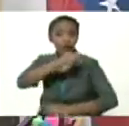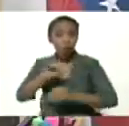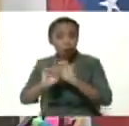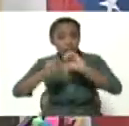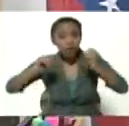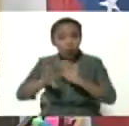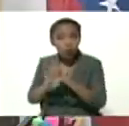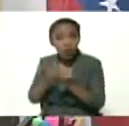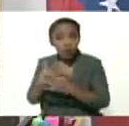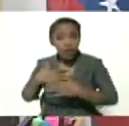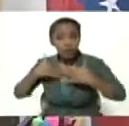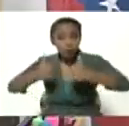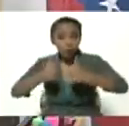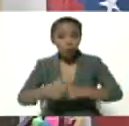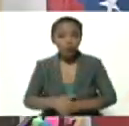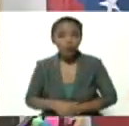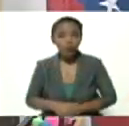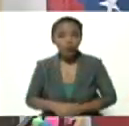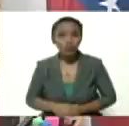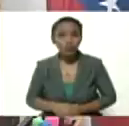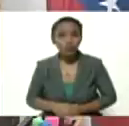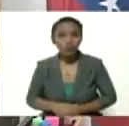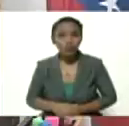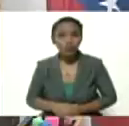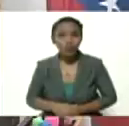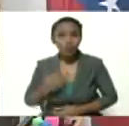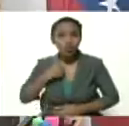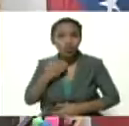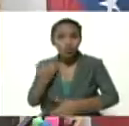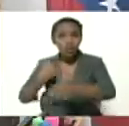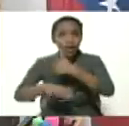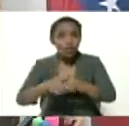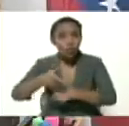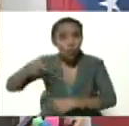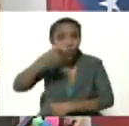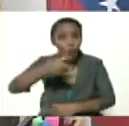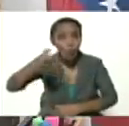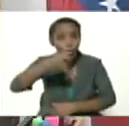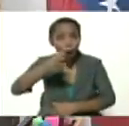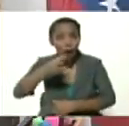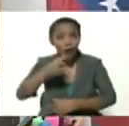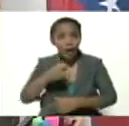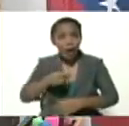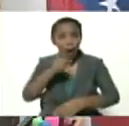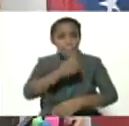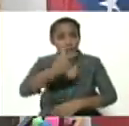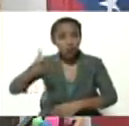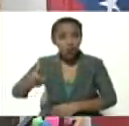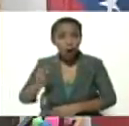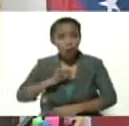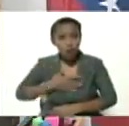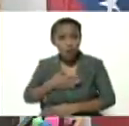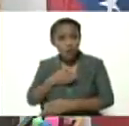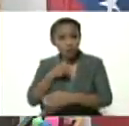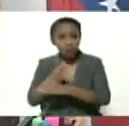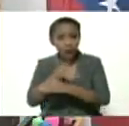Mundial de la Salud. Estamos saliendo a buscar los casos que pueden estar por ahí.